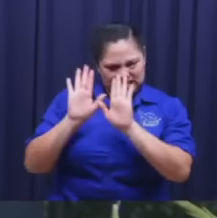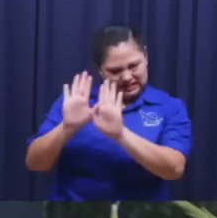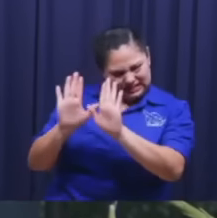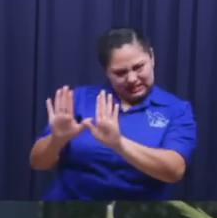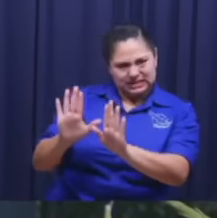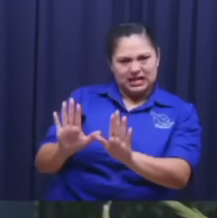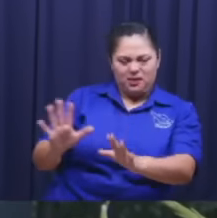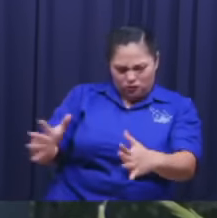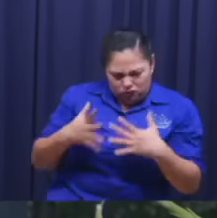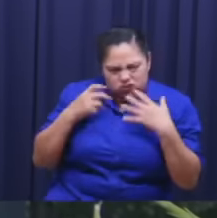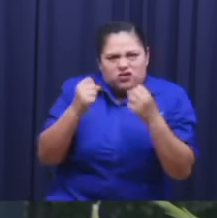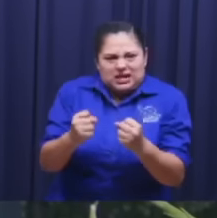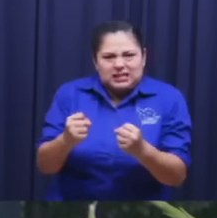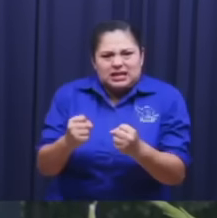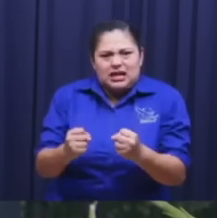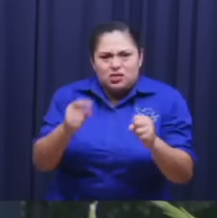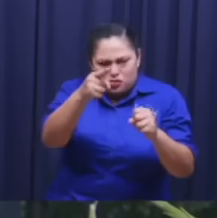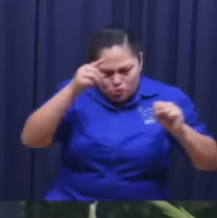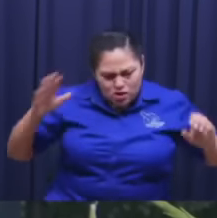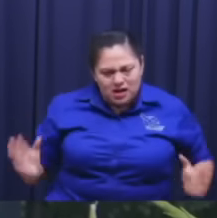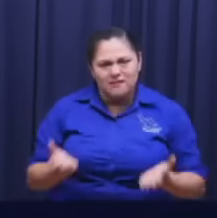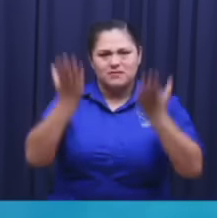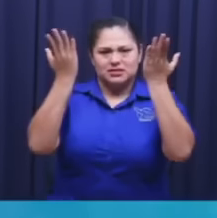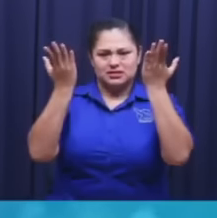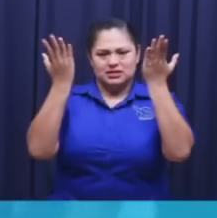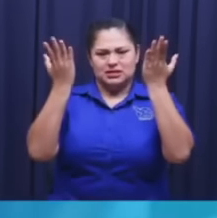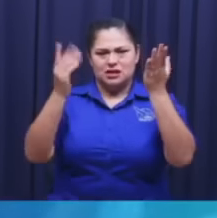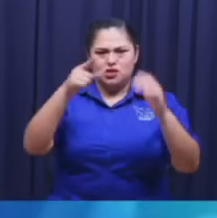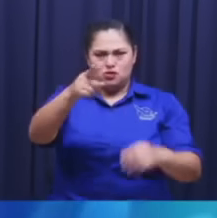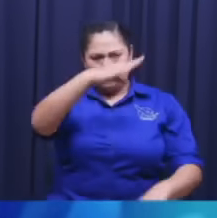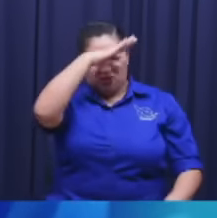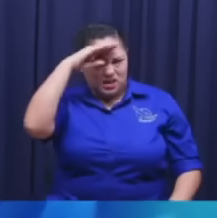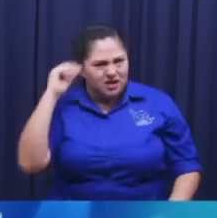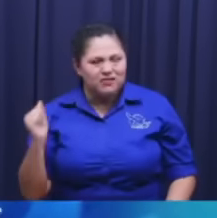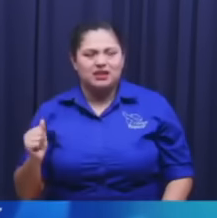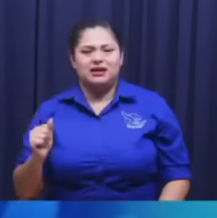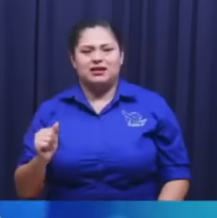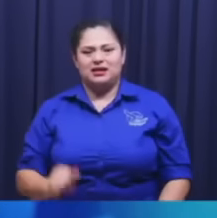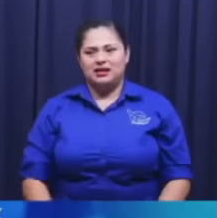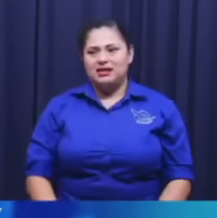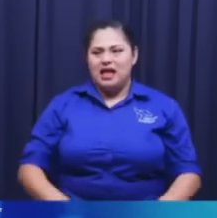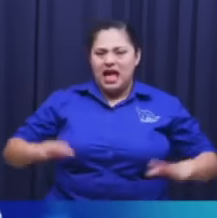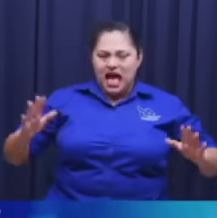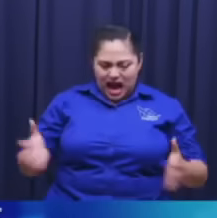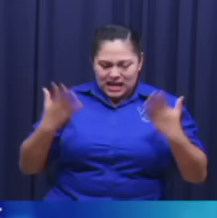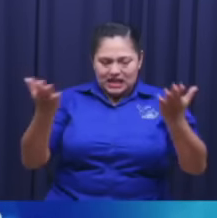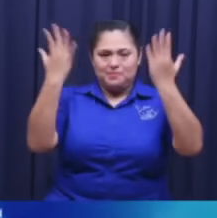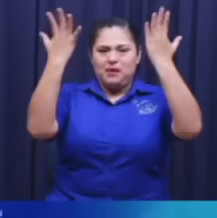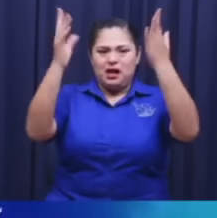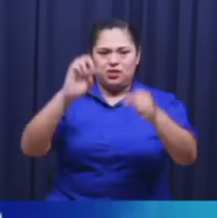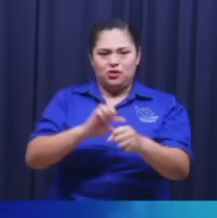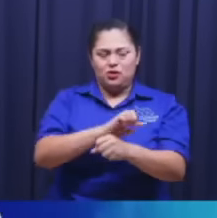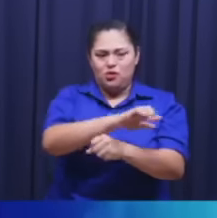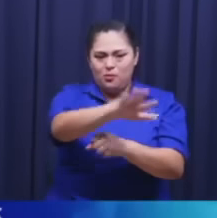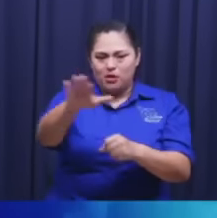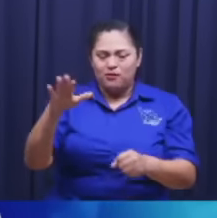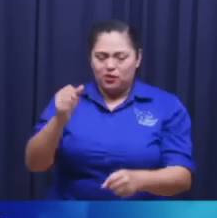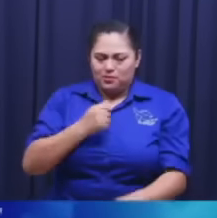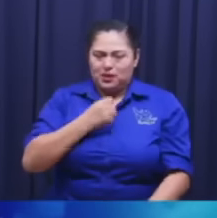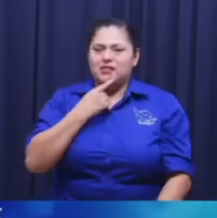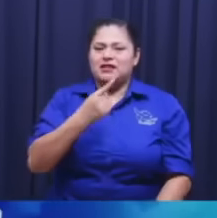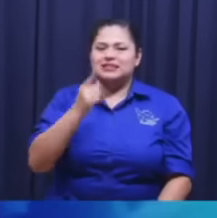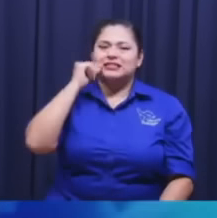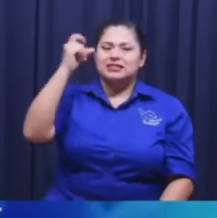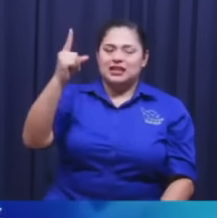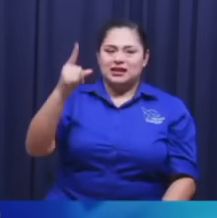Resiste. Levántate. Trabaja. Animaos, pueblo mío, dice el Señor en el